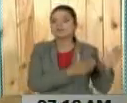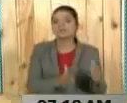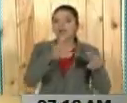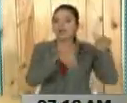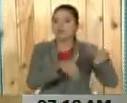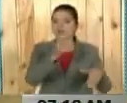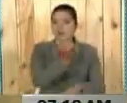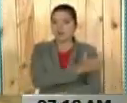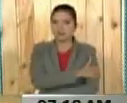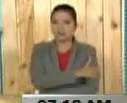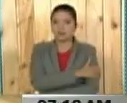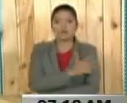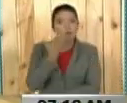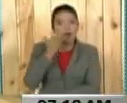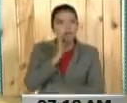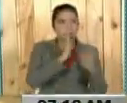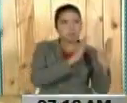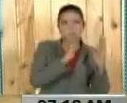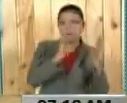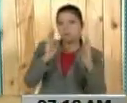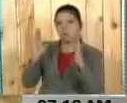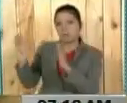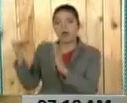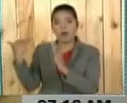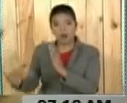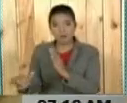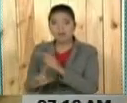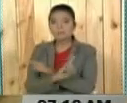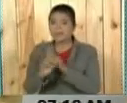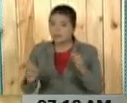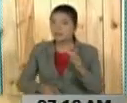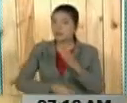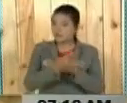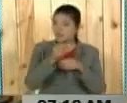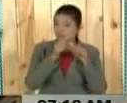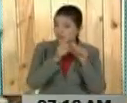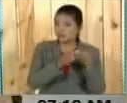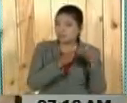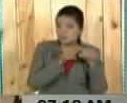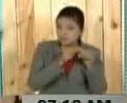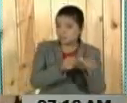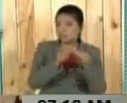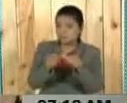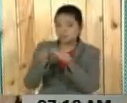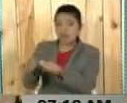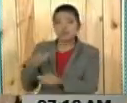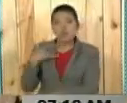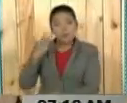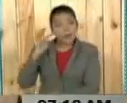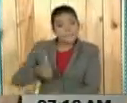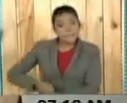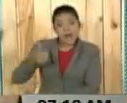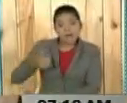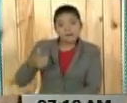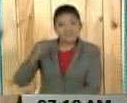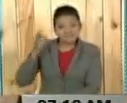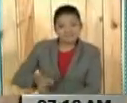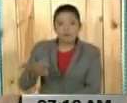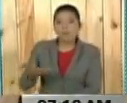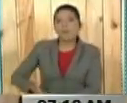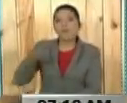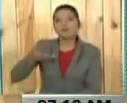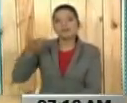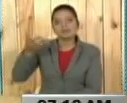Esos son como frentes de batalla que están abiertos, que no se han abandonado ninguno, donde quizás el que es más prominente en este momento es